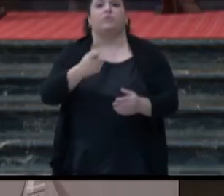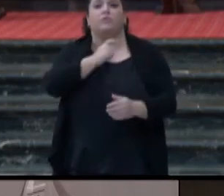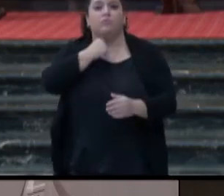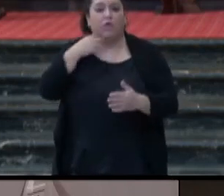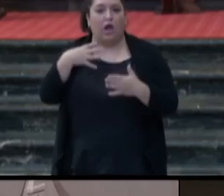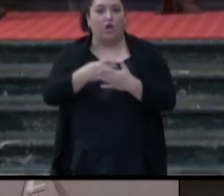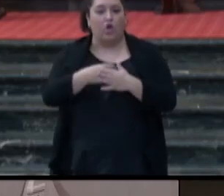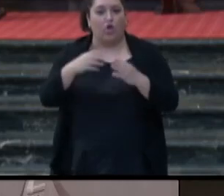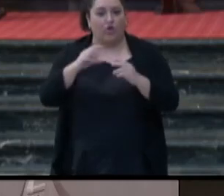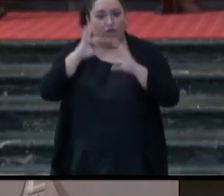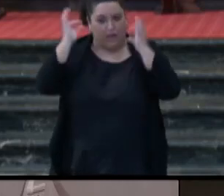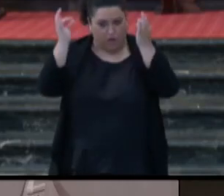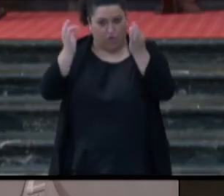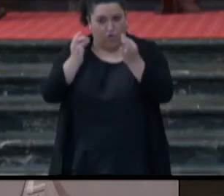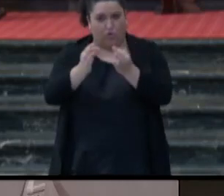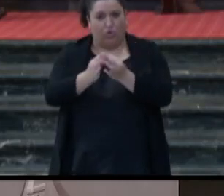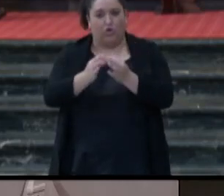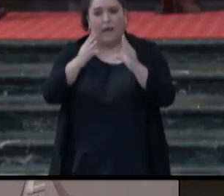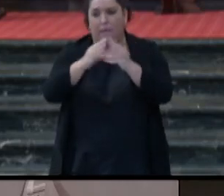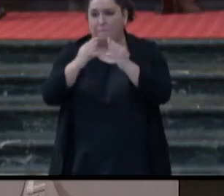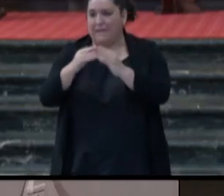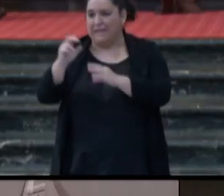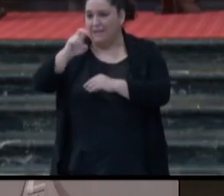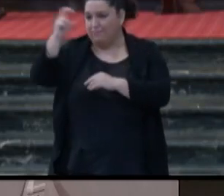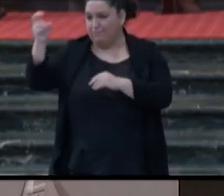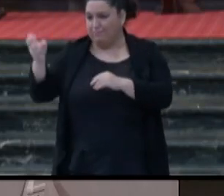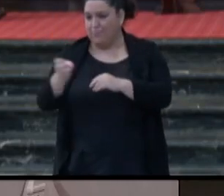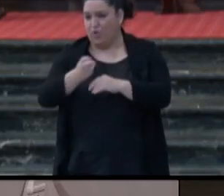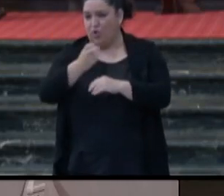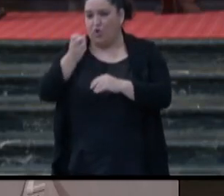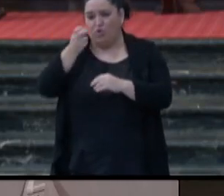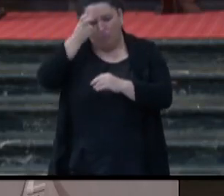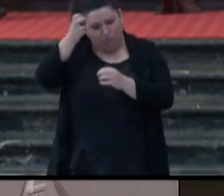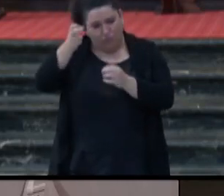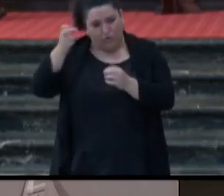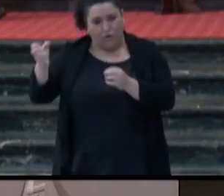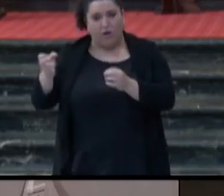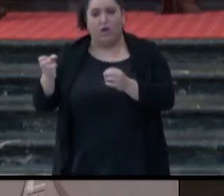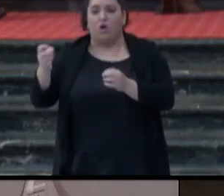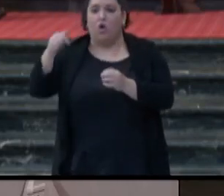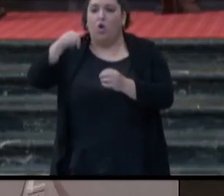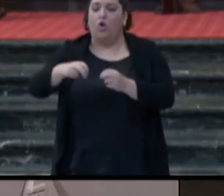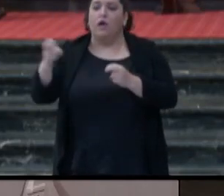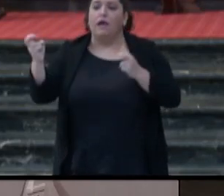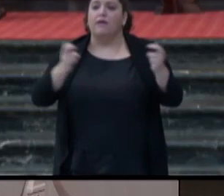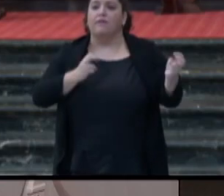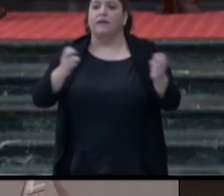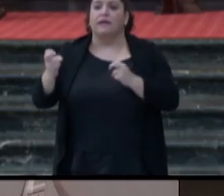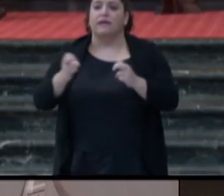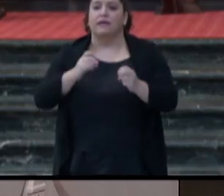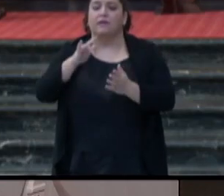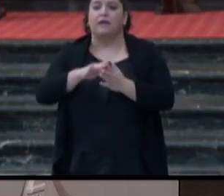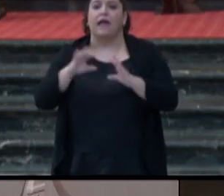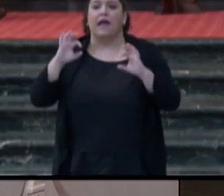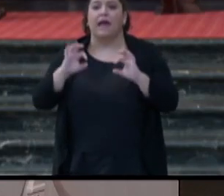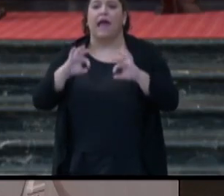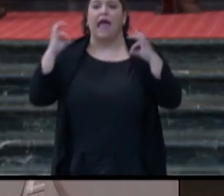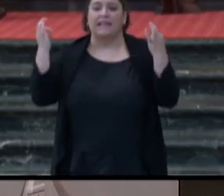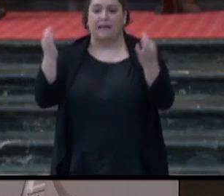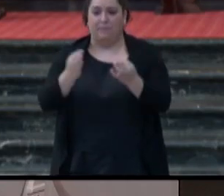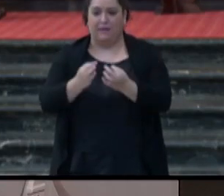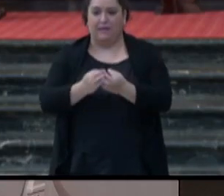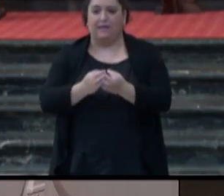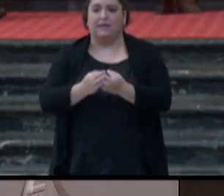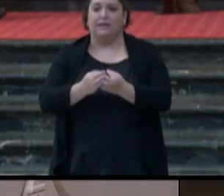Córdoba en distintas parroquias de la ciudad y de los pueblos que habéis venido para la asamblea